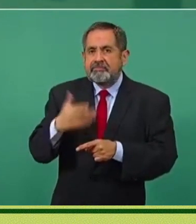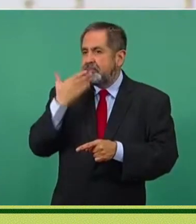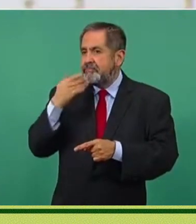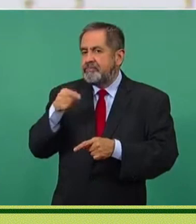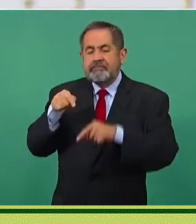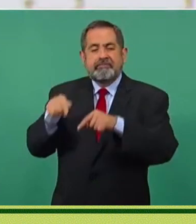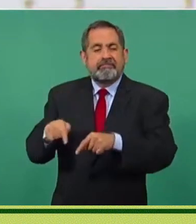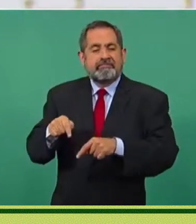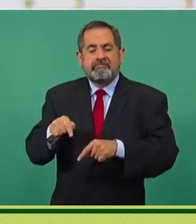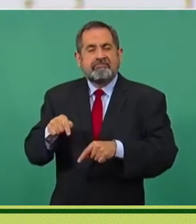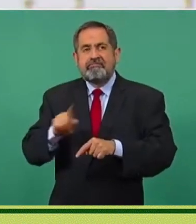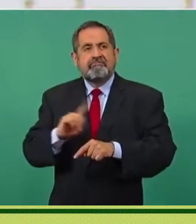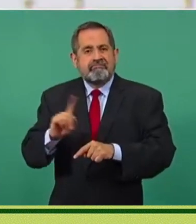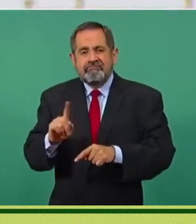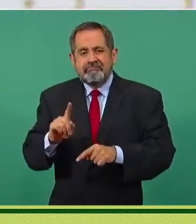más